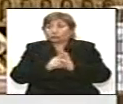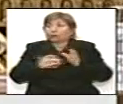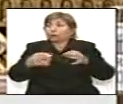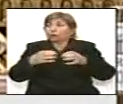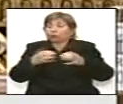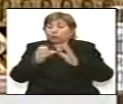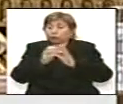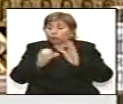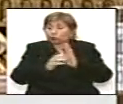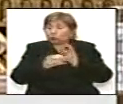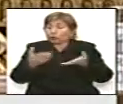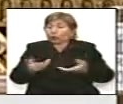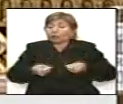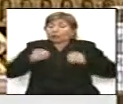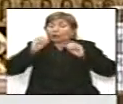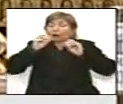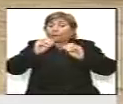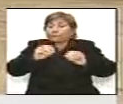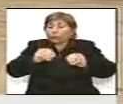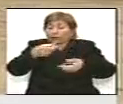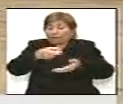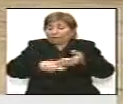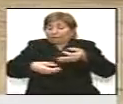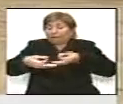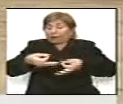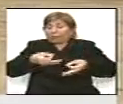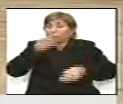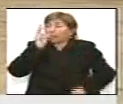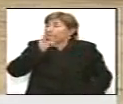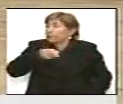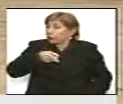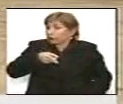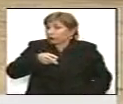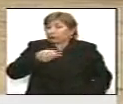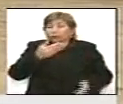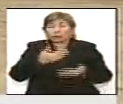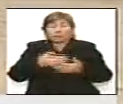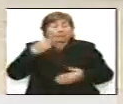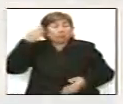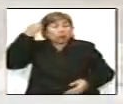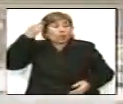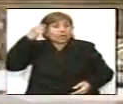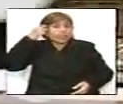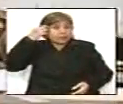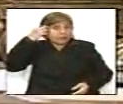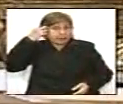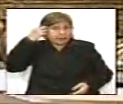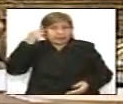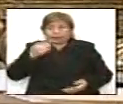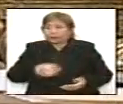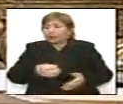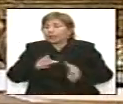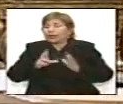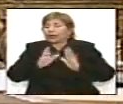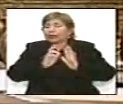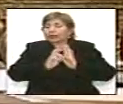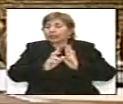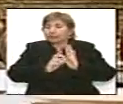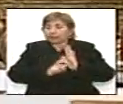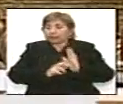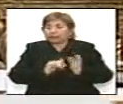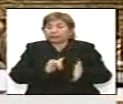penal e incorpora el delito de financiamiento prohibido de organizaciones políticas el límite